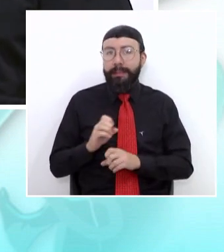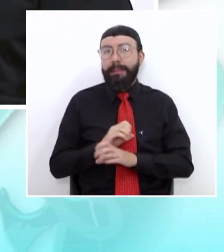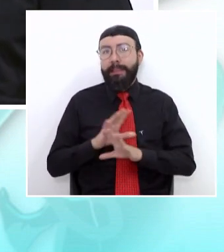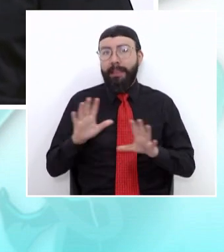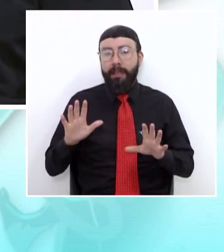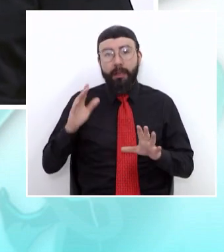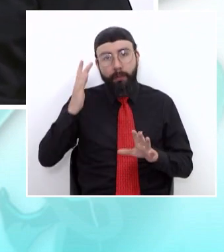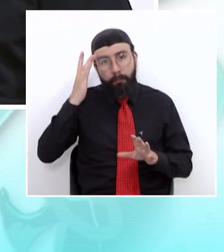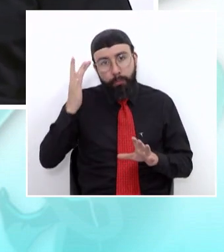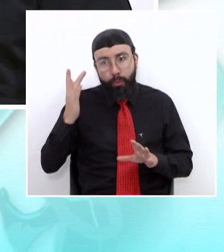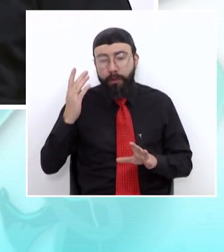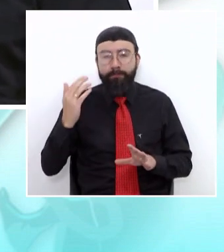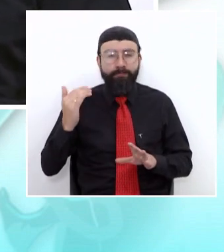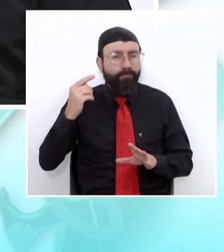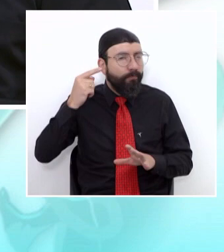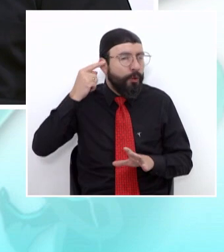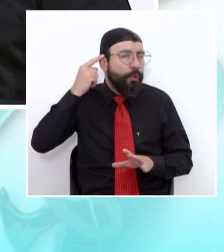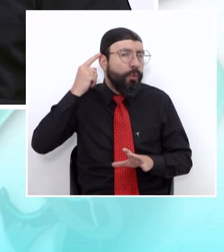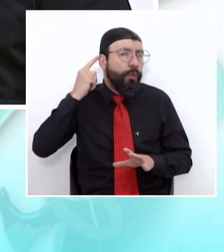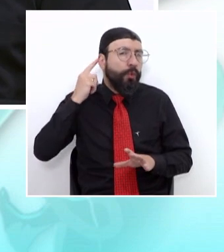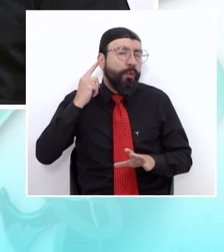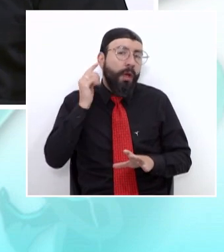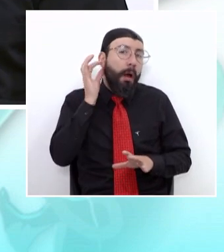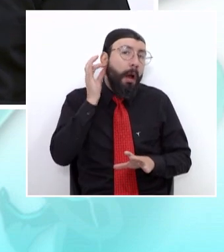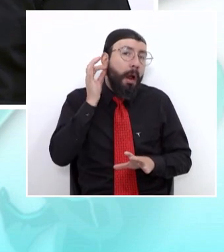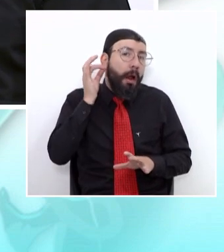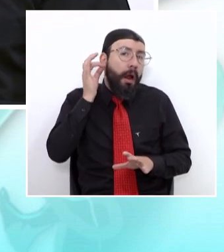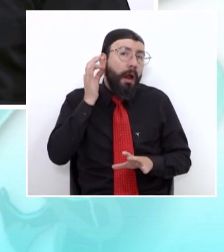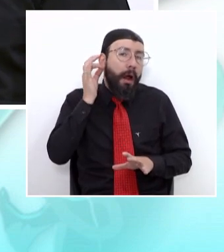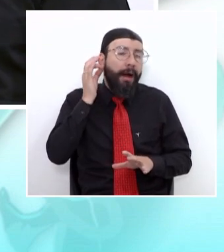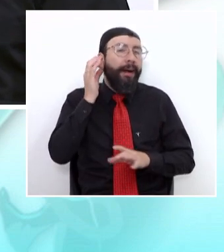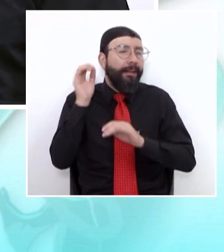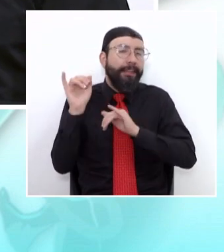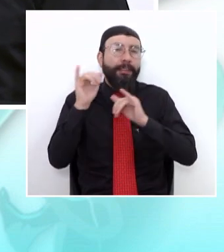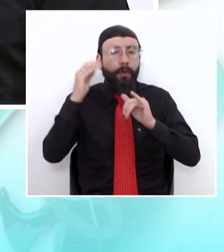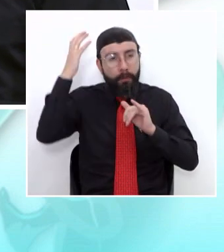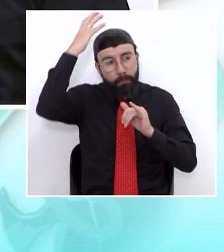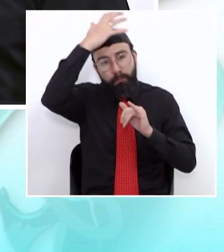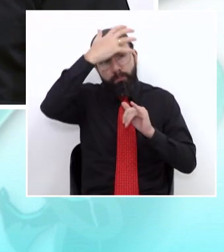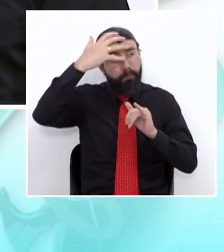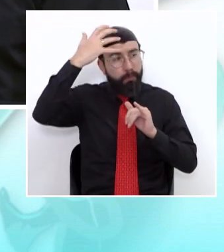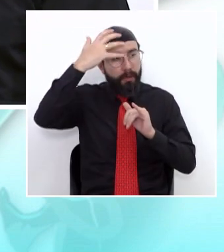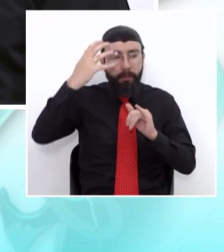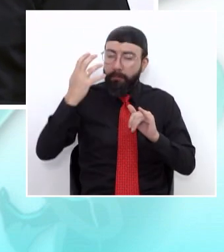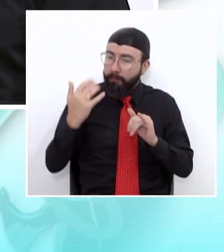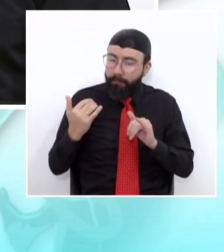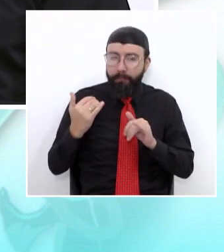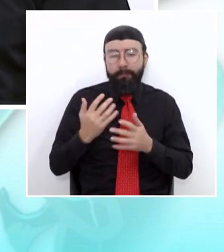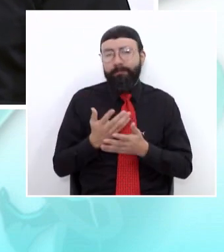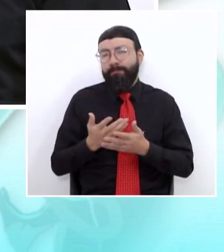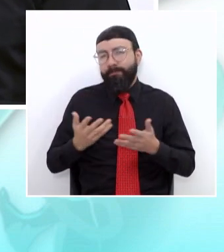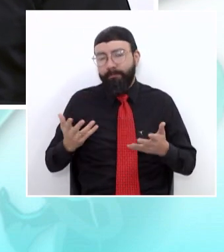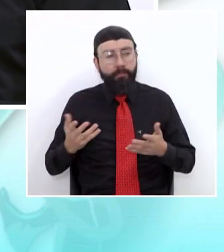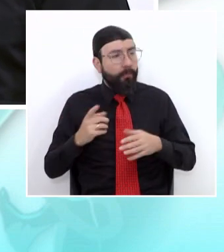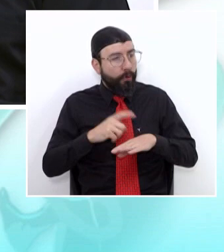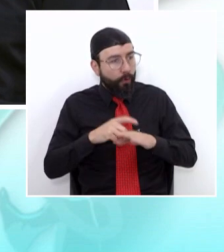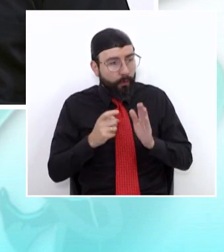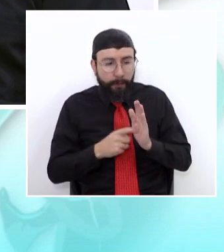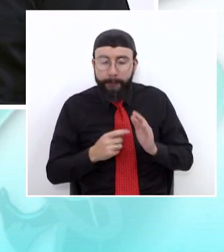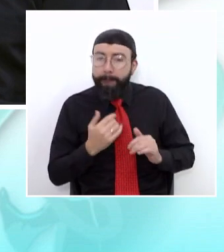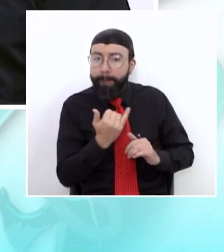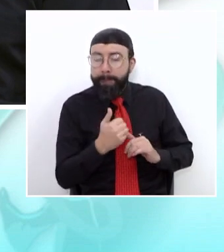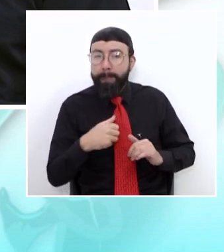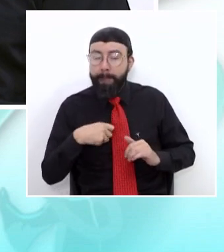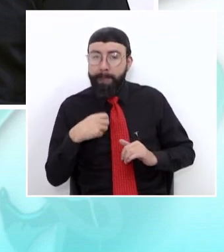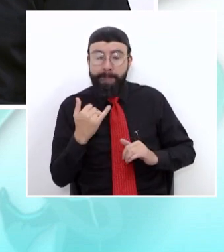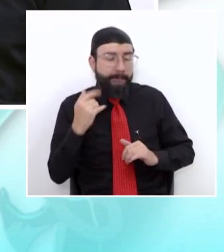porque en esa zona, como lo veíamos, la cabecita del bebé que está medio girado, el sistema nervioso, toda la parte de columna, toda